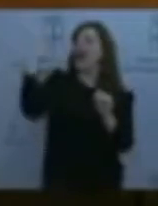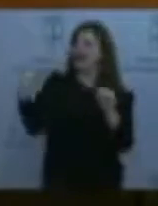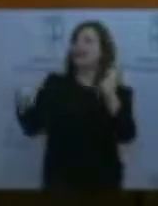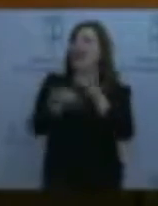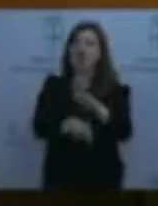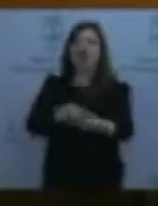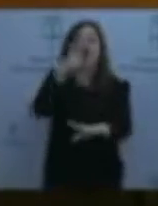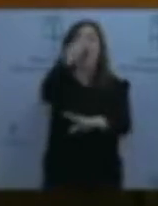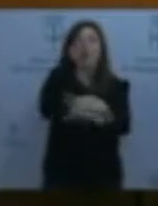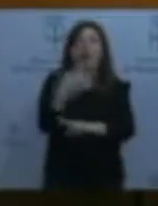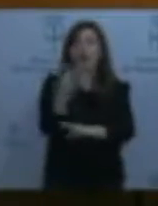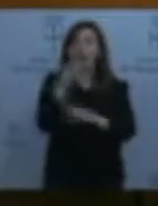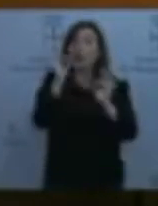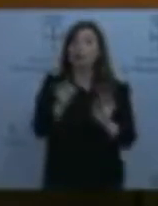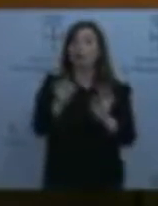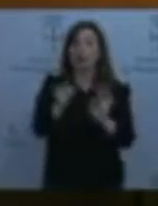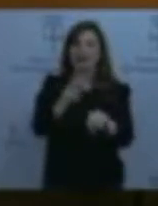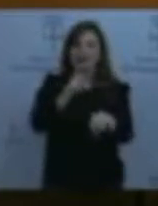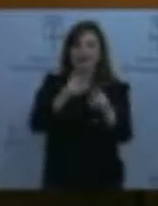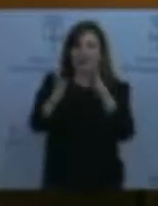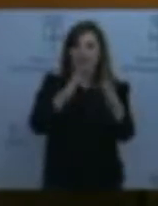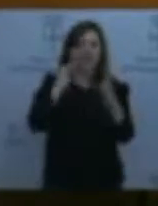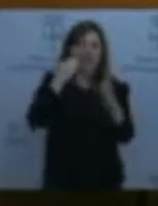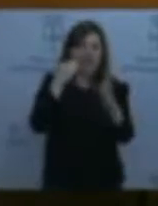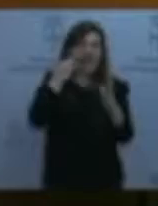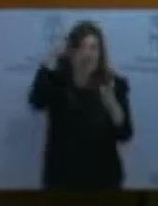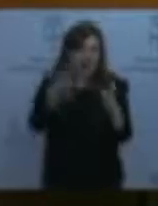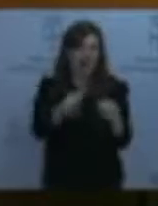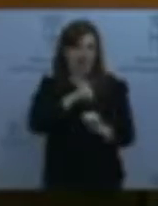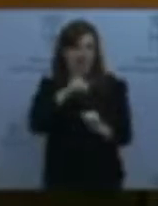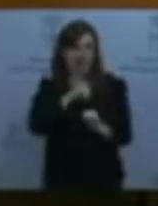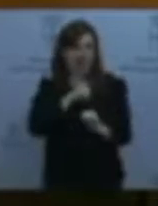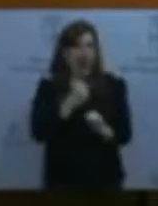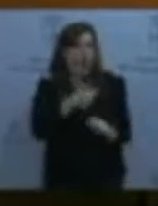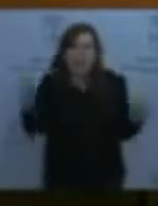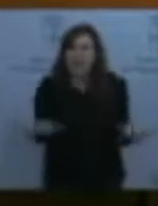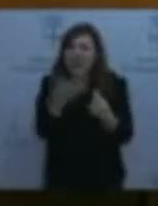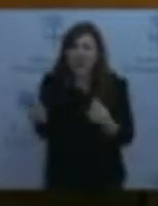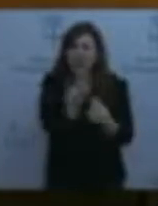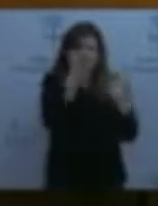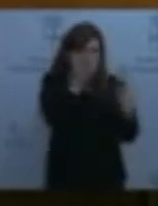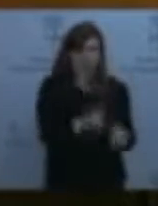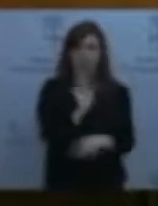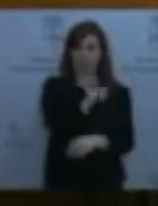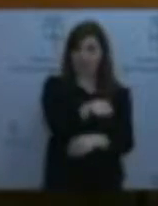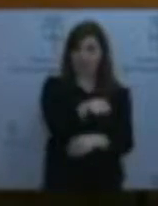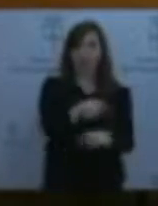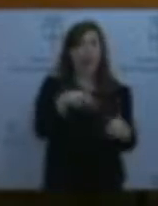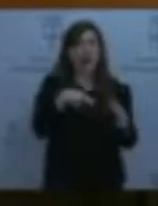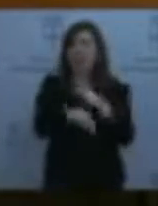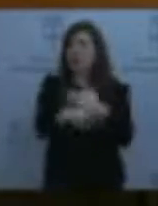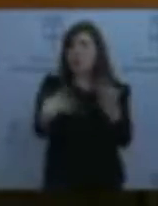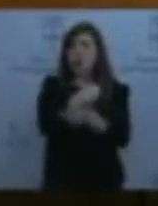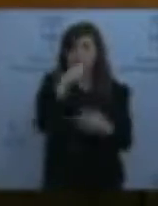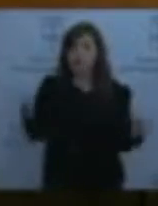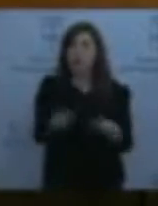a publicar estos tiempos de espera real. Y usted se la salta. Tiene todos los elementos que necesita para publicarlos y no los publica,